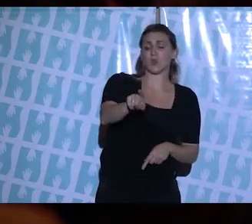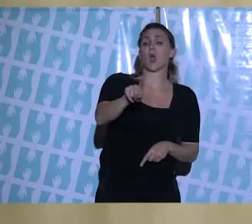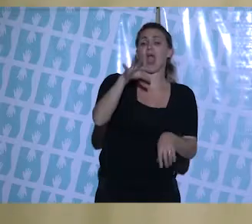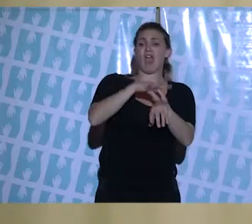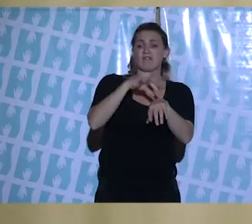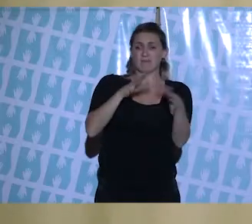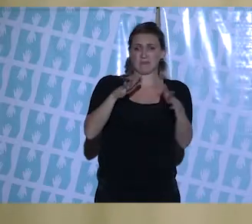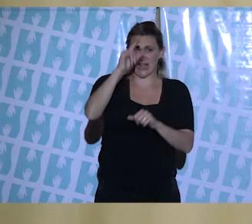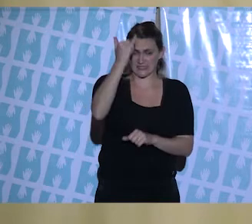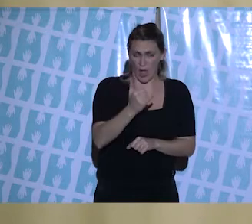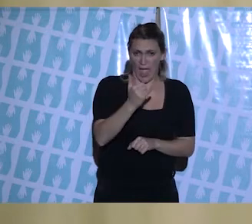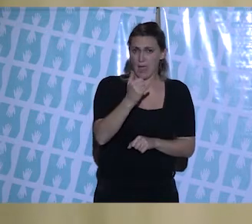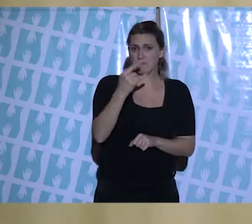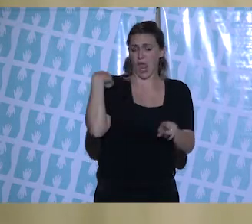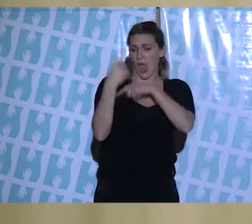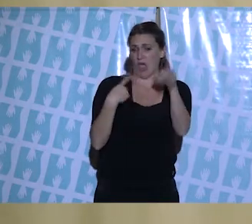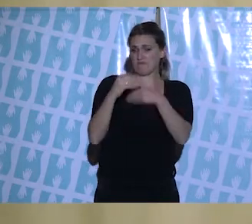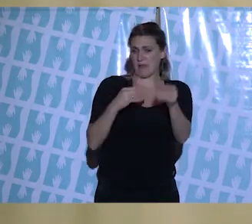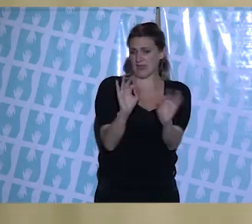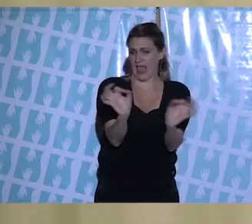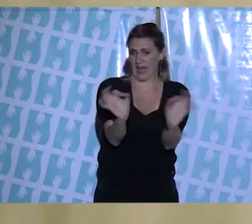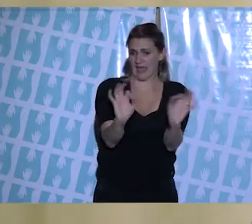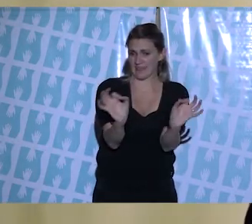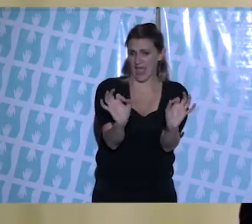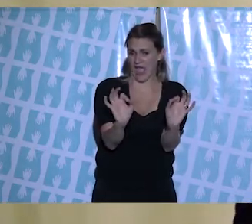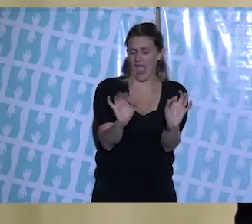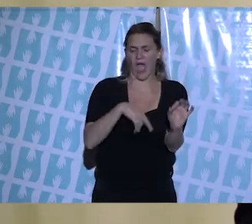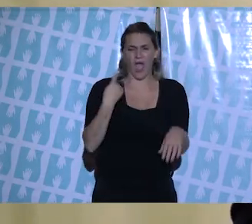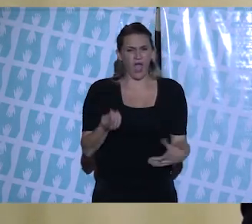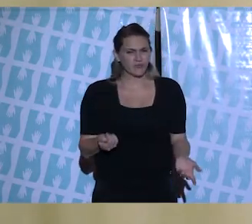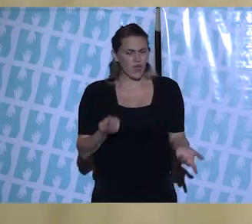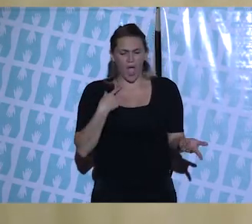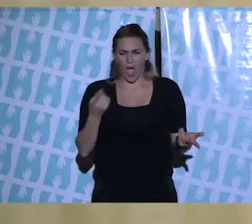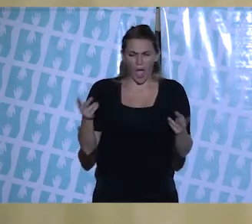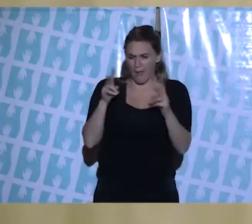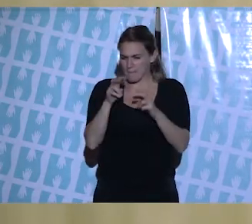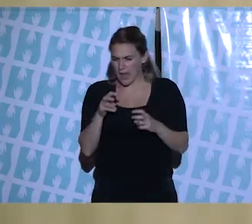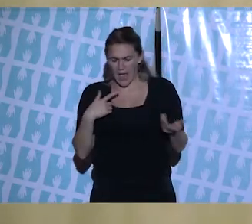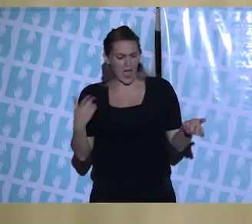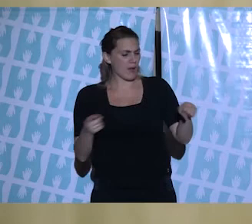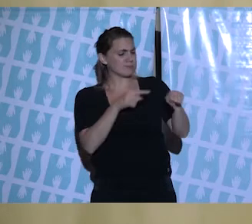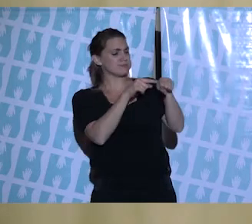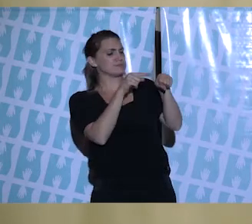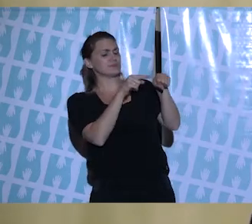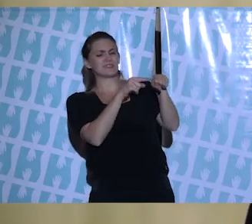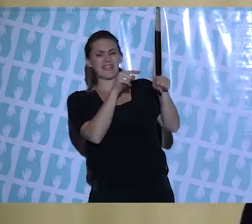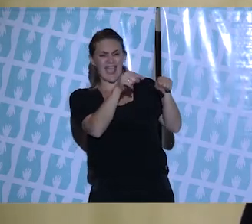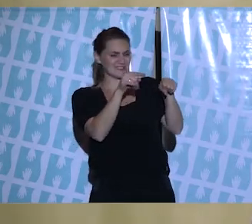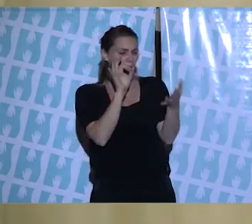hereditaria. Entonces, eso significó que la alfa-sinucleína era el elemento